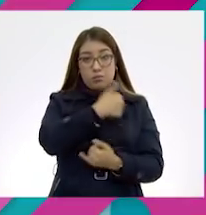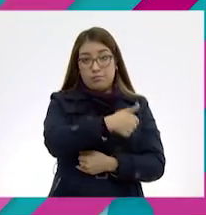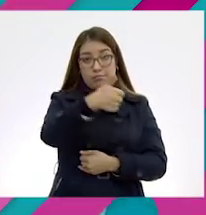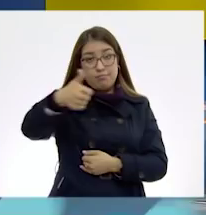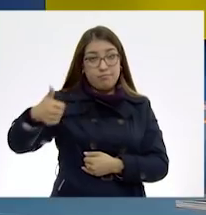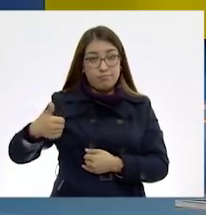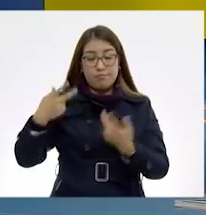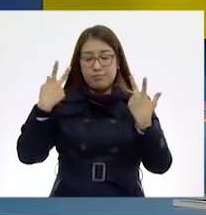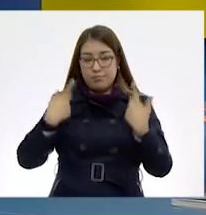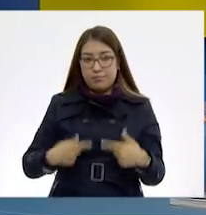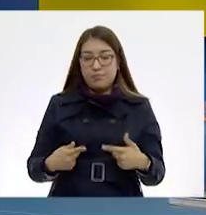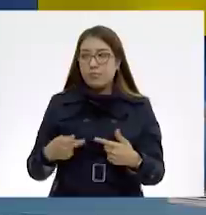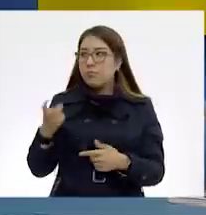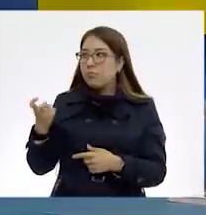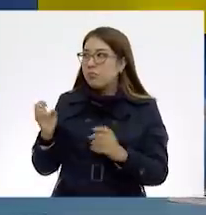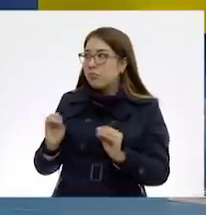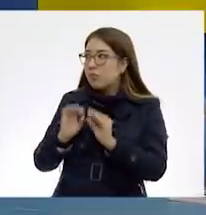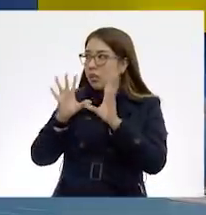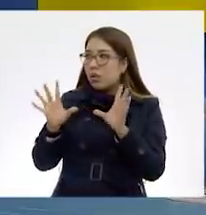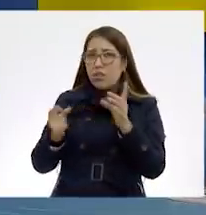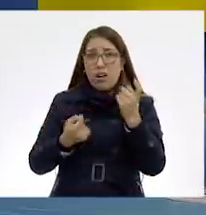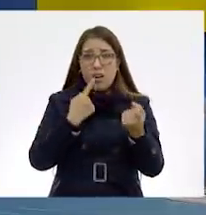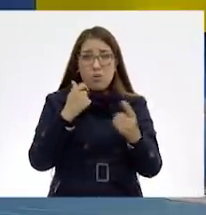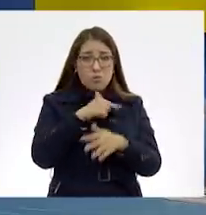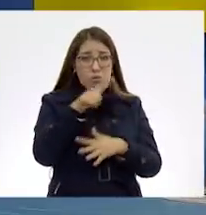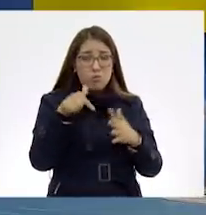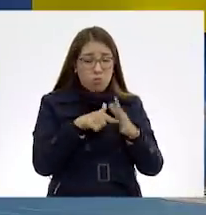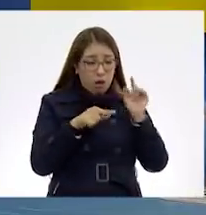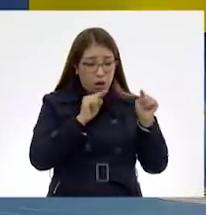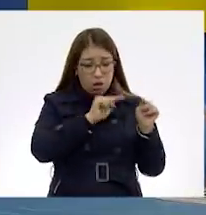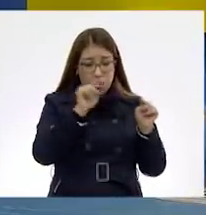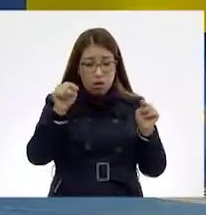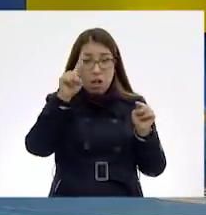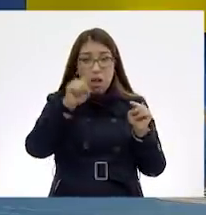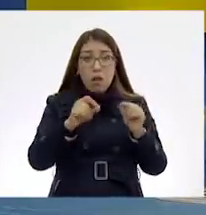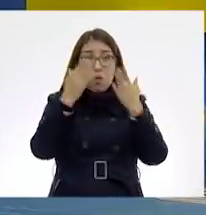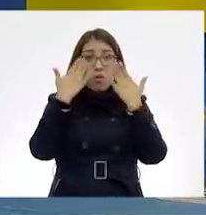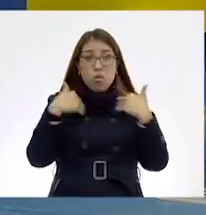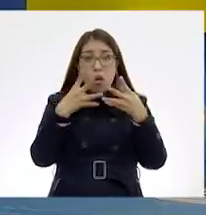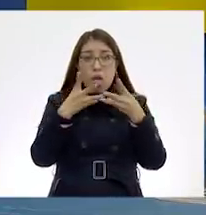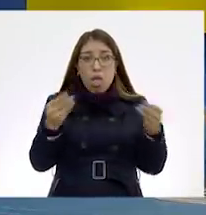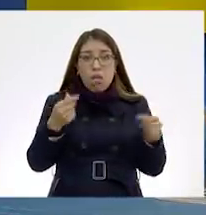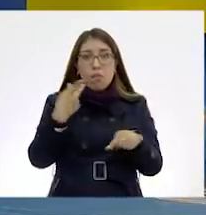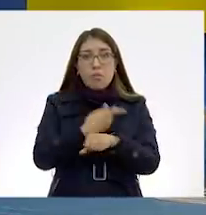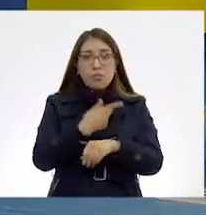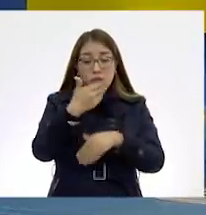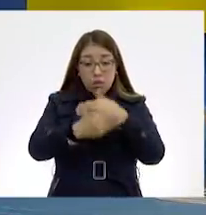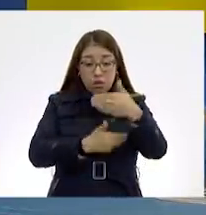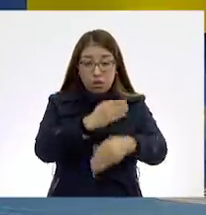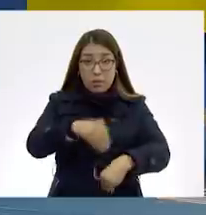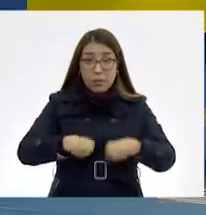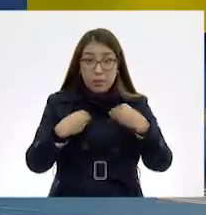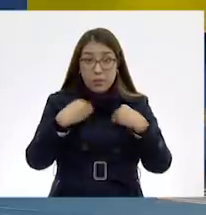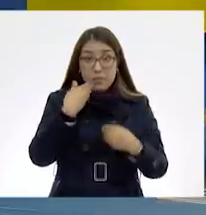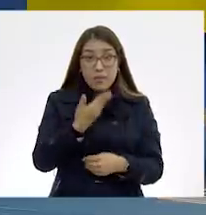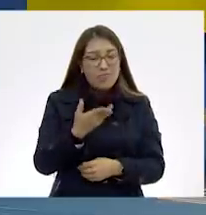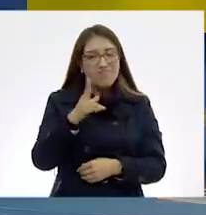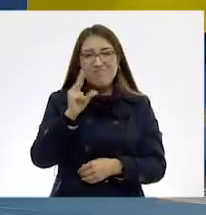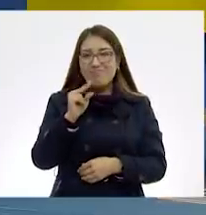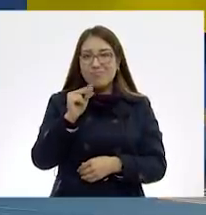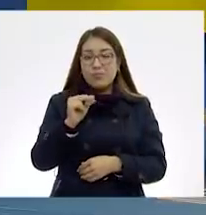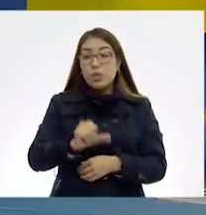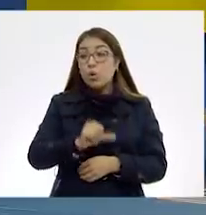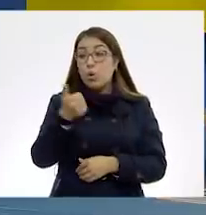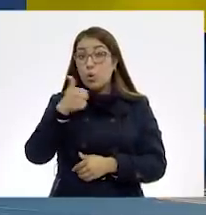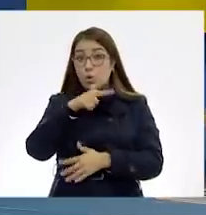por supuesto. En zonas donde no hay agua es muy difícil el desarrollo de la vida. Y en los lugares en donde la calidad del agua